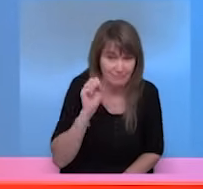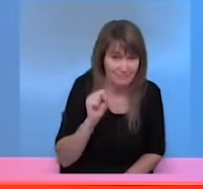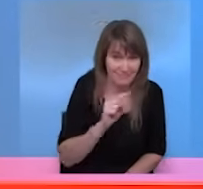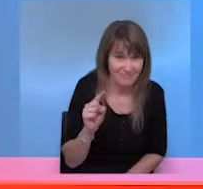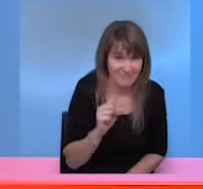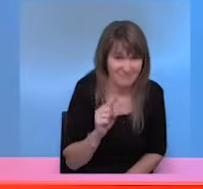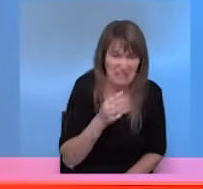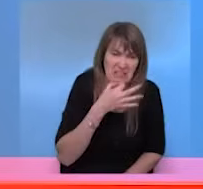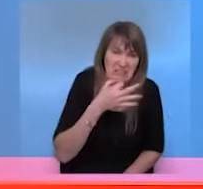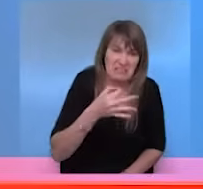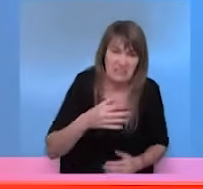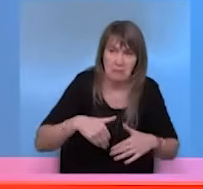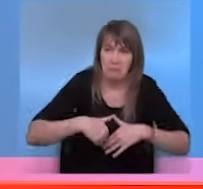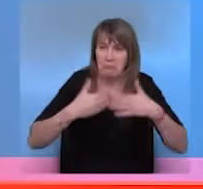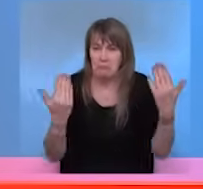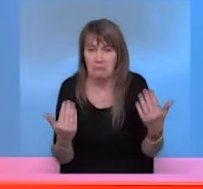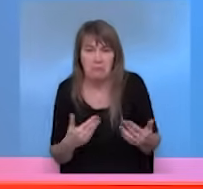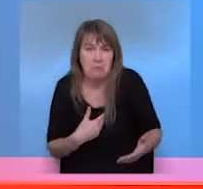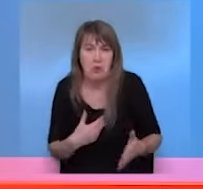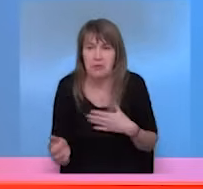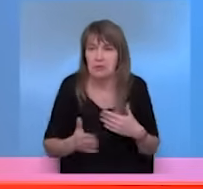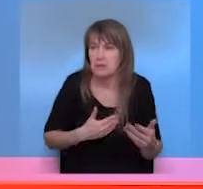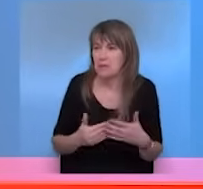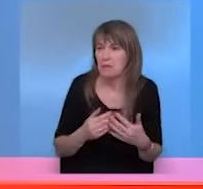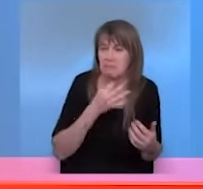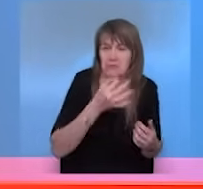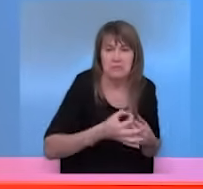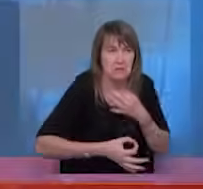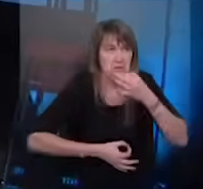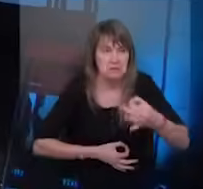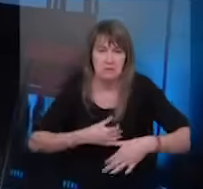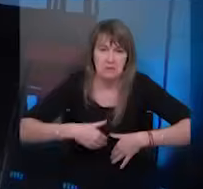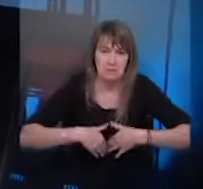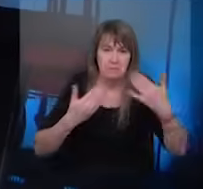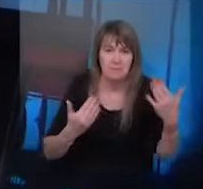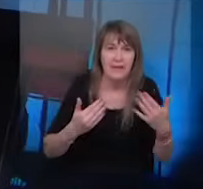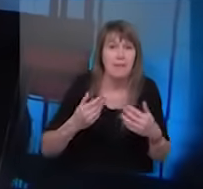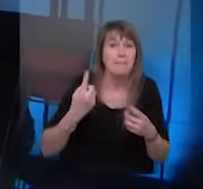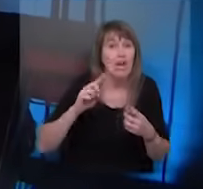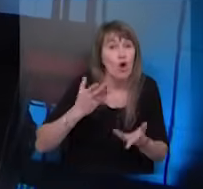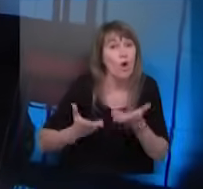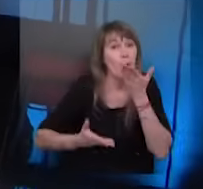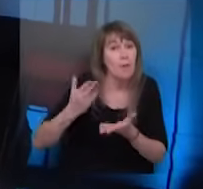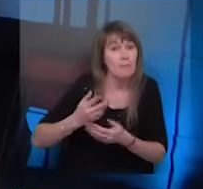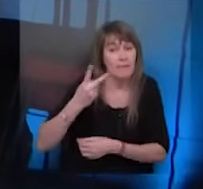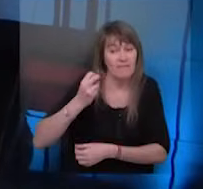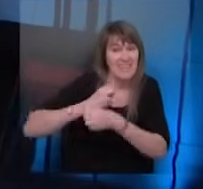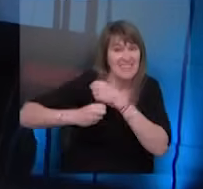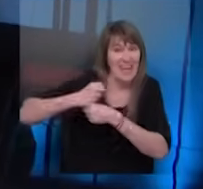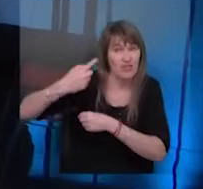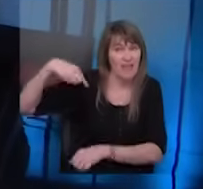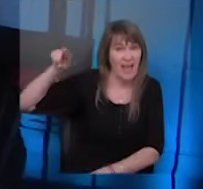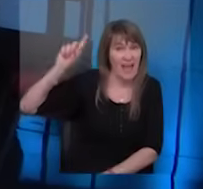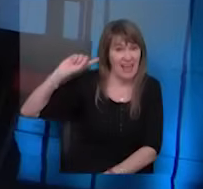dicen estas cosas con impunidad pero el contrario de lo que podía pasar hace 20 años reciben una respuesta